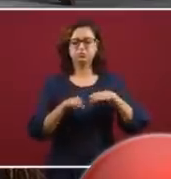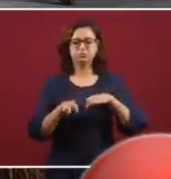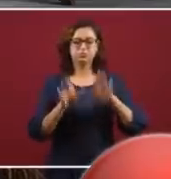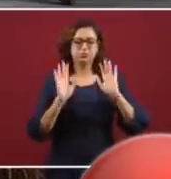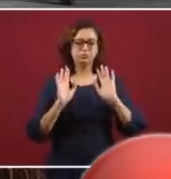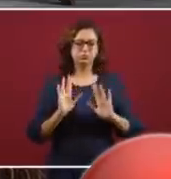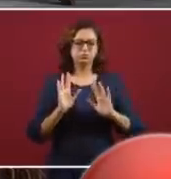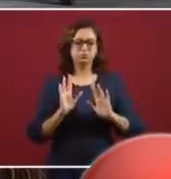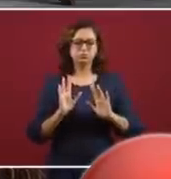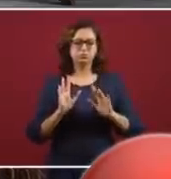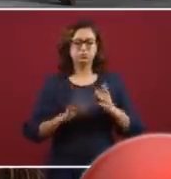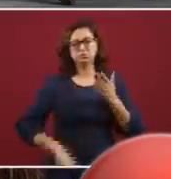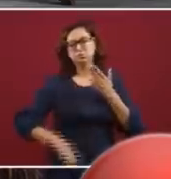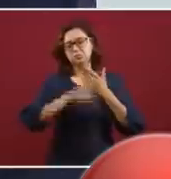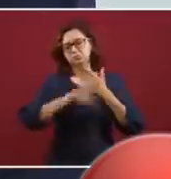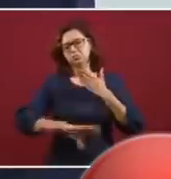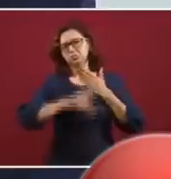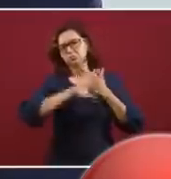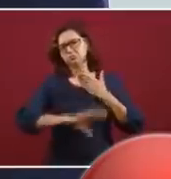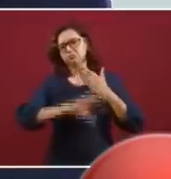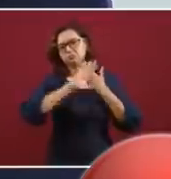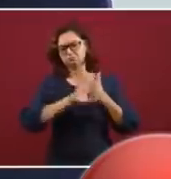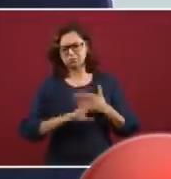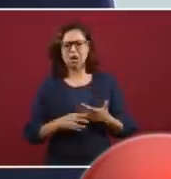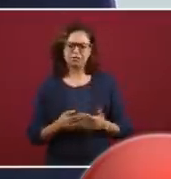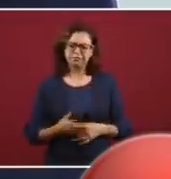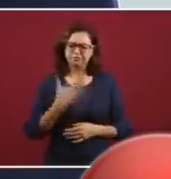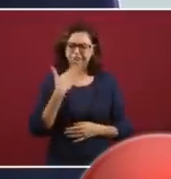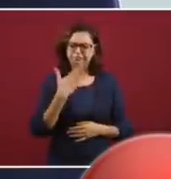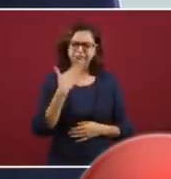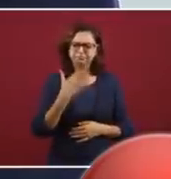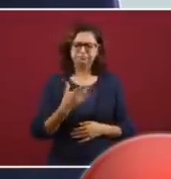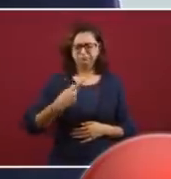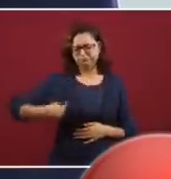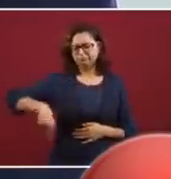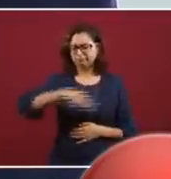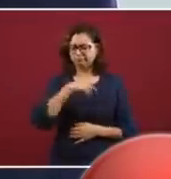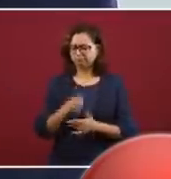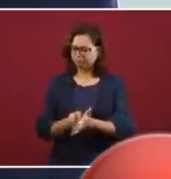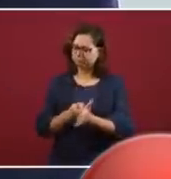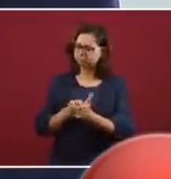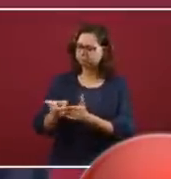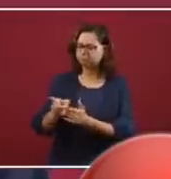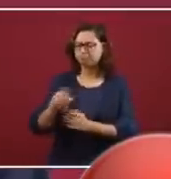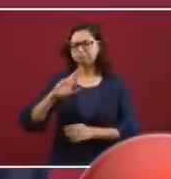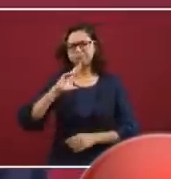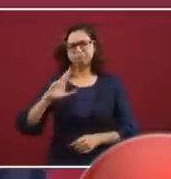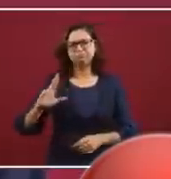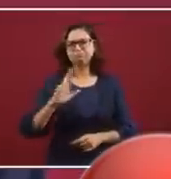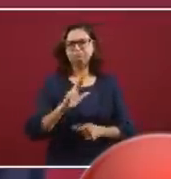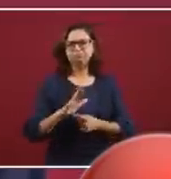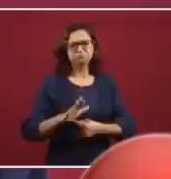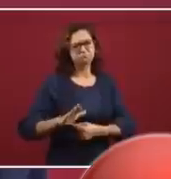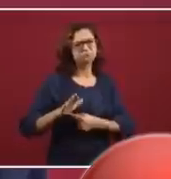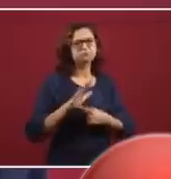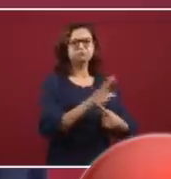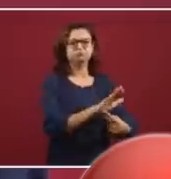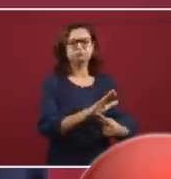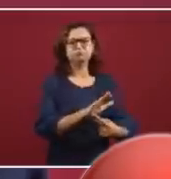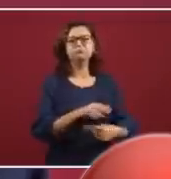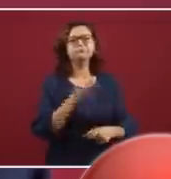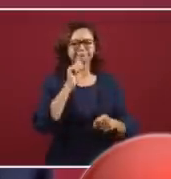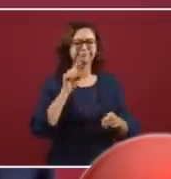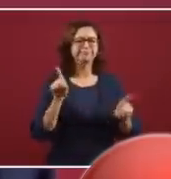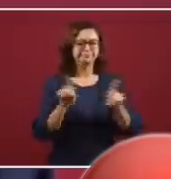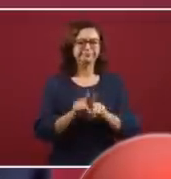oponerse a lo que estamos haciendo, y nosotros también tenemos el derecho de la réplica, que lo ejercemos